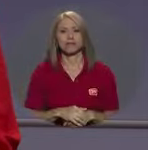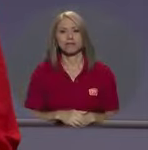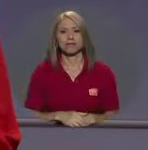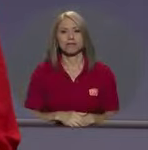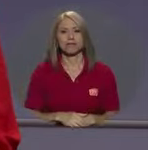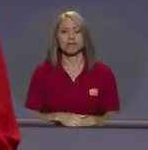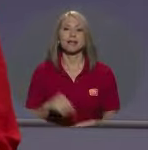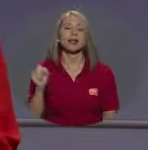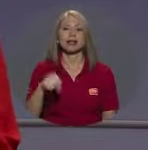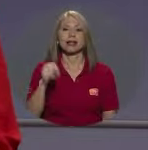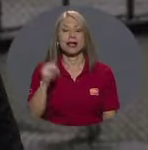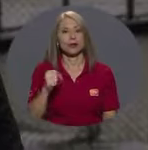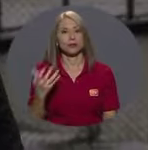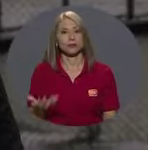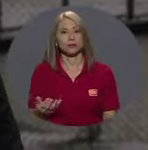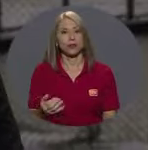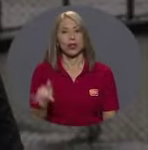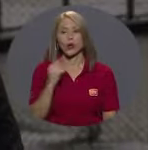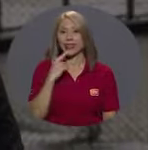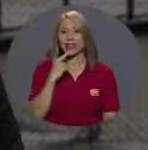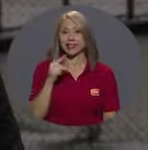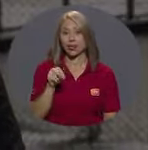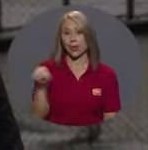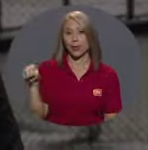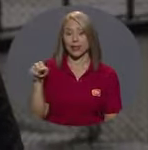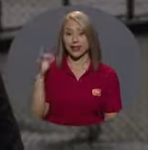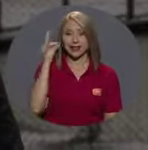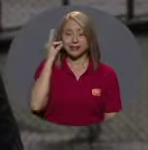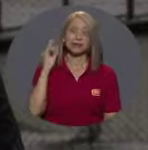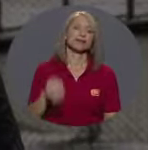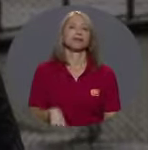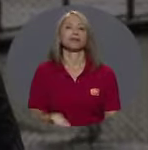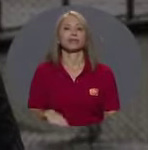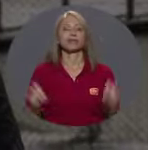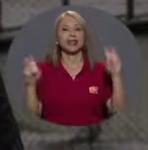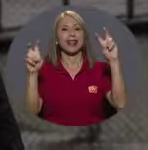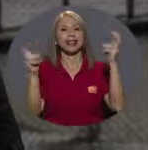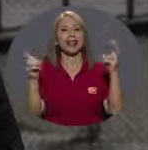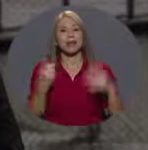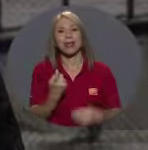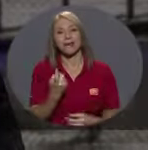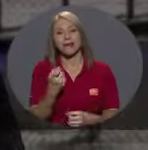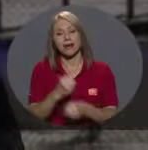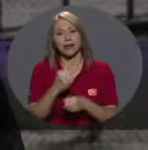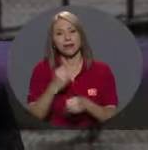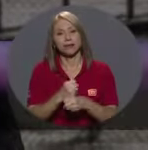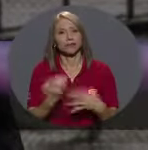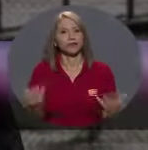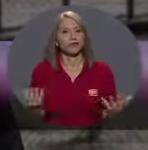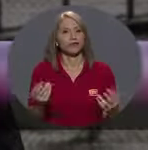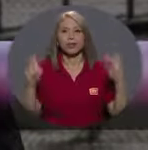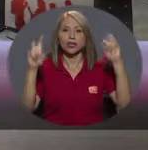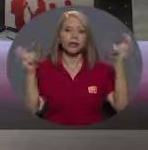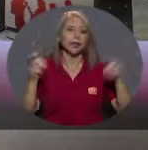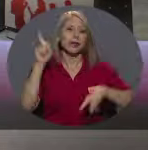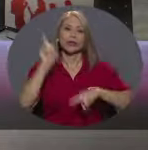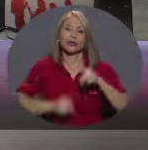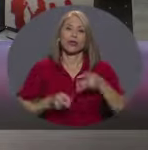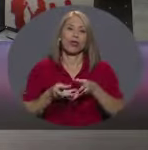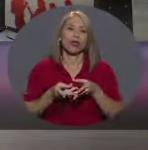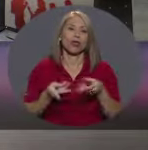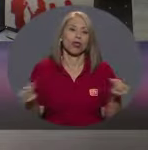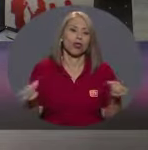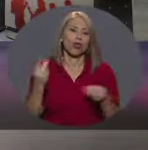Claro, aportando, digamos, lo que dicen nuestras compañeras, el tema de desempleo es un tema que no se ha podido